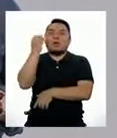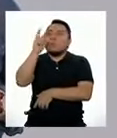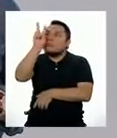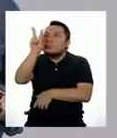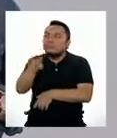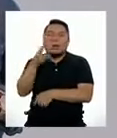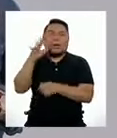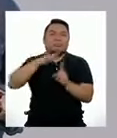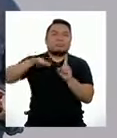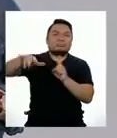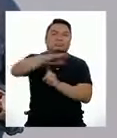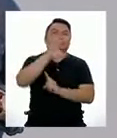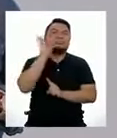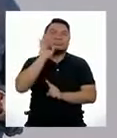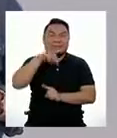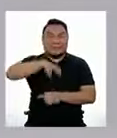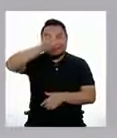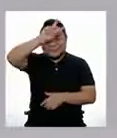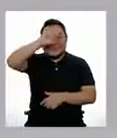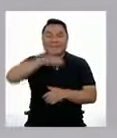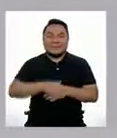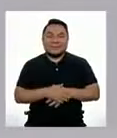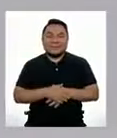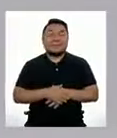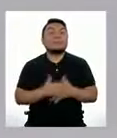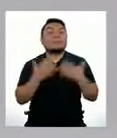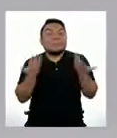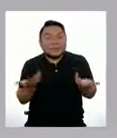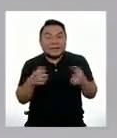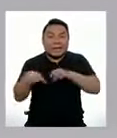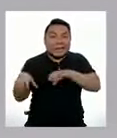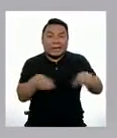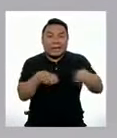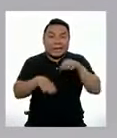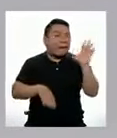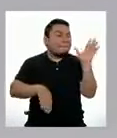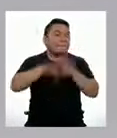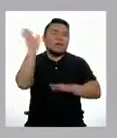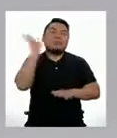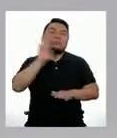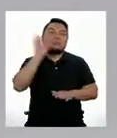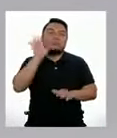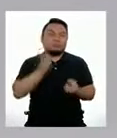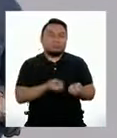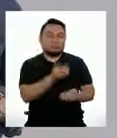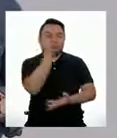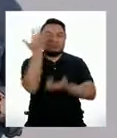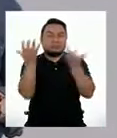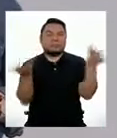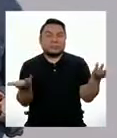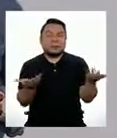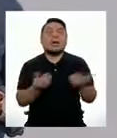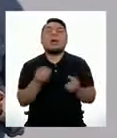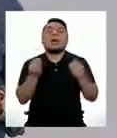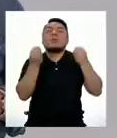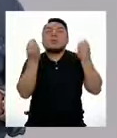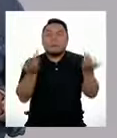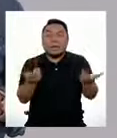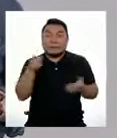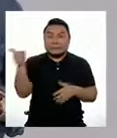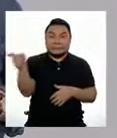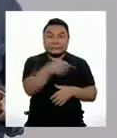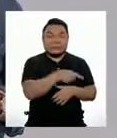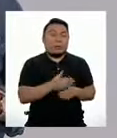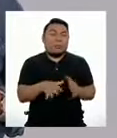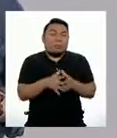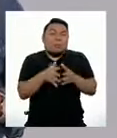la contaminación del aire en nuestro país, las actividades que generan mayores gases de efecto invernadero y sobre cómo estos